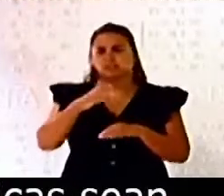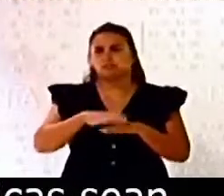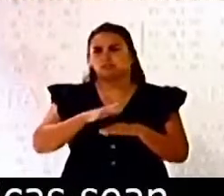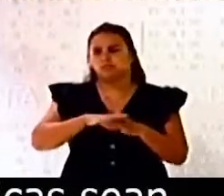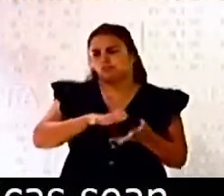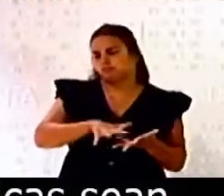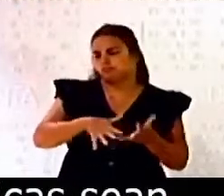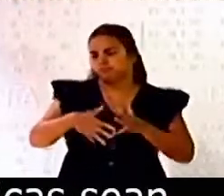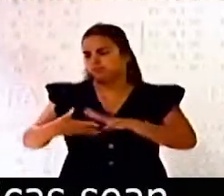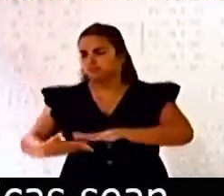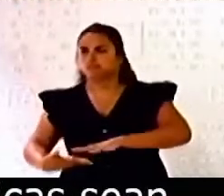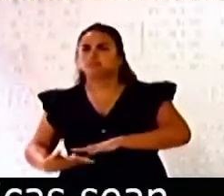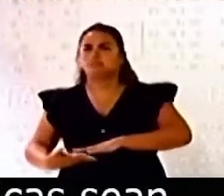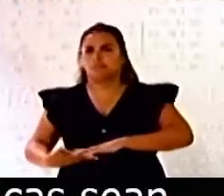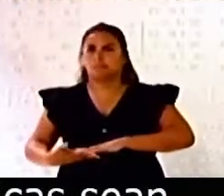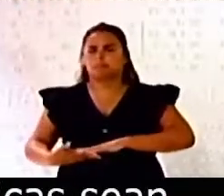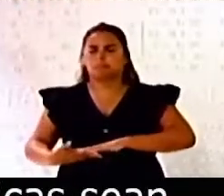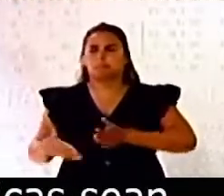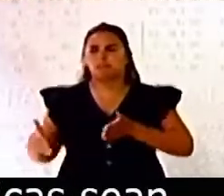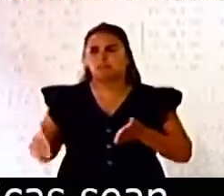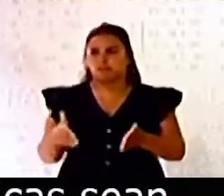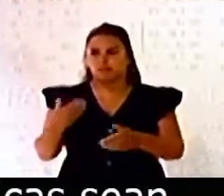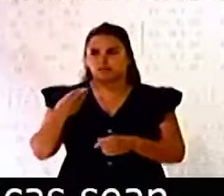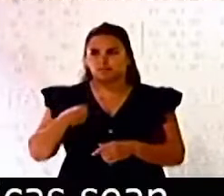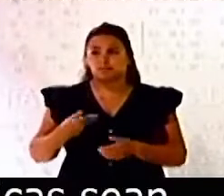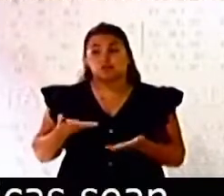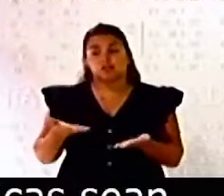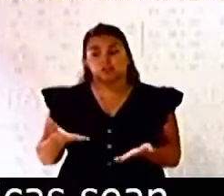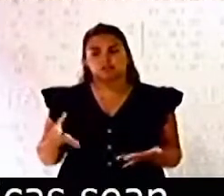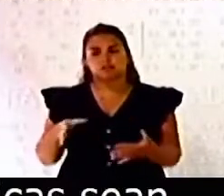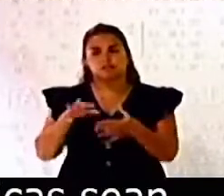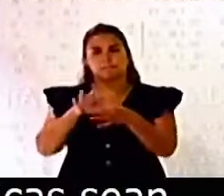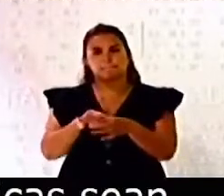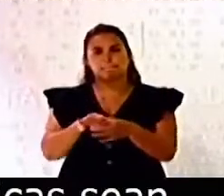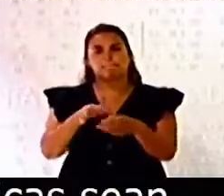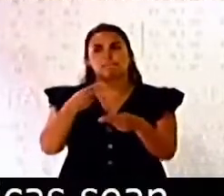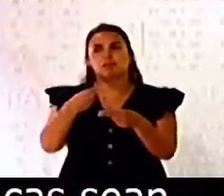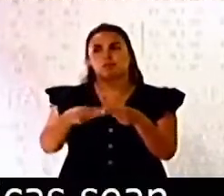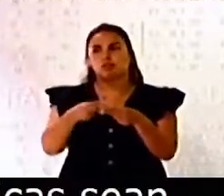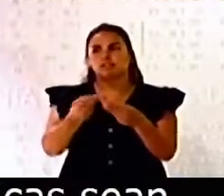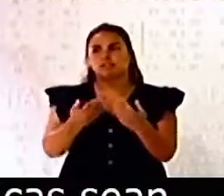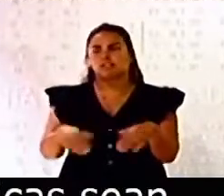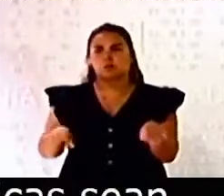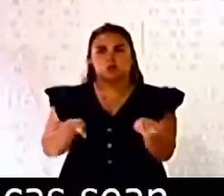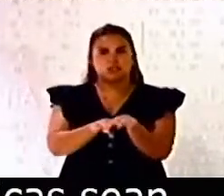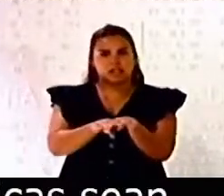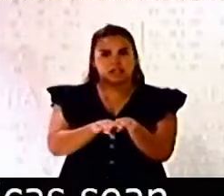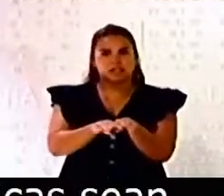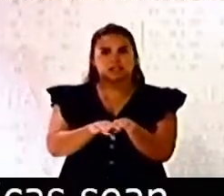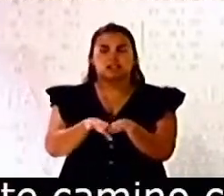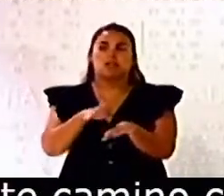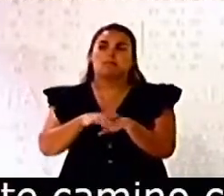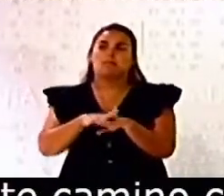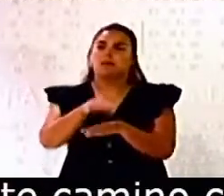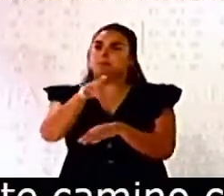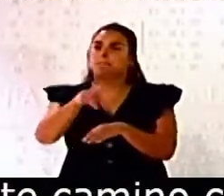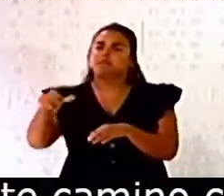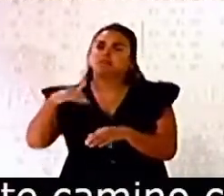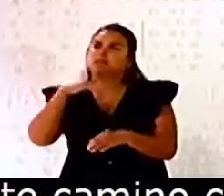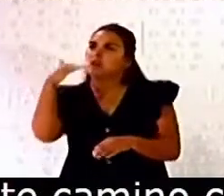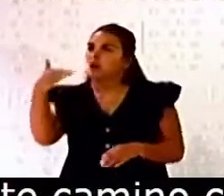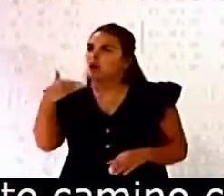hacia este camino. Y esto tiene que ver con las políticas de igualdad, para que cuando haya alguien que se